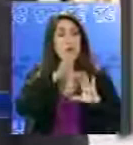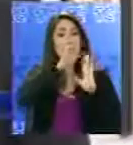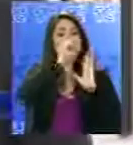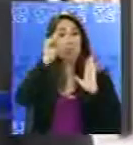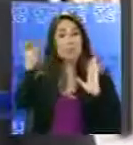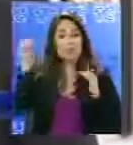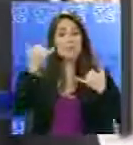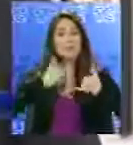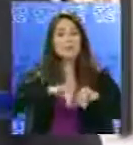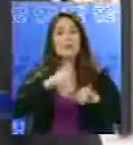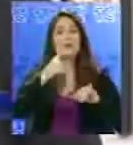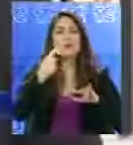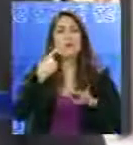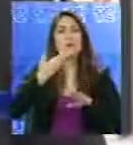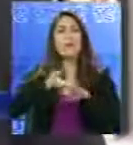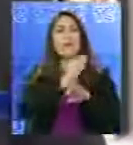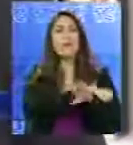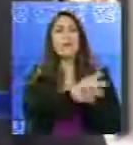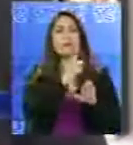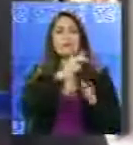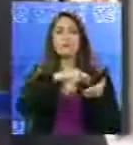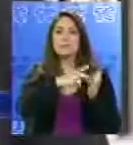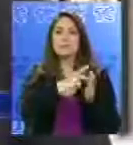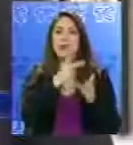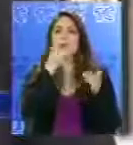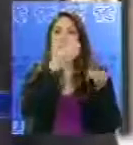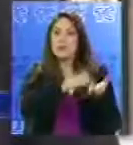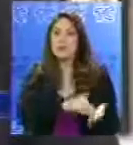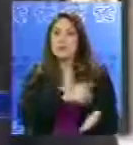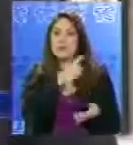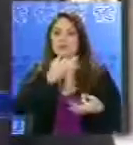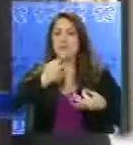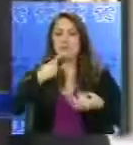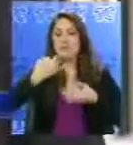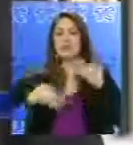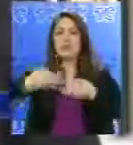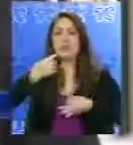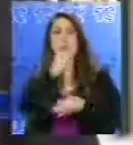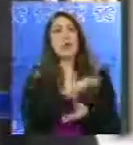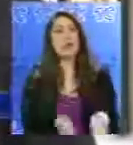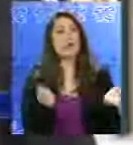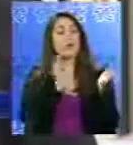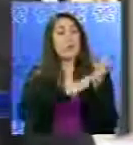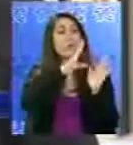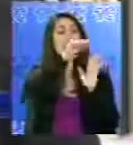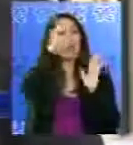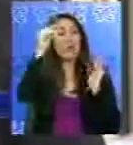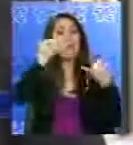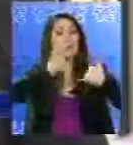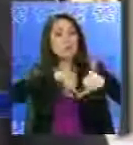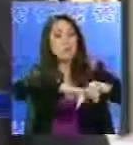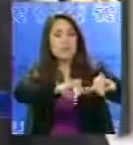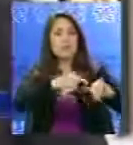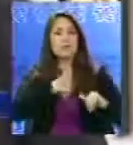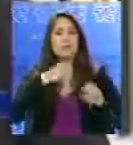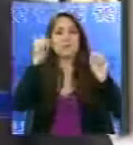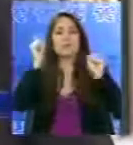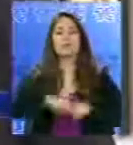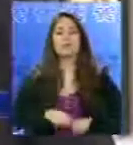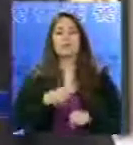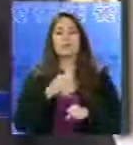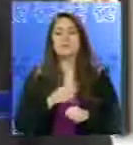aquello que ya fue juzgado, se está cayendo en lo que se denomina jurídicamente la reincidencia, y es absolutamente viable que pueda